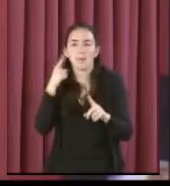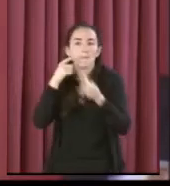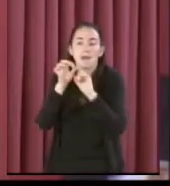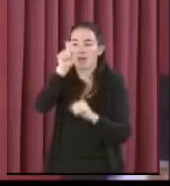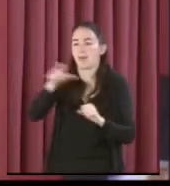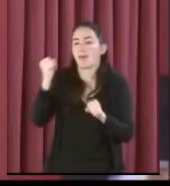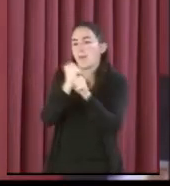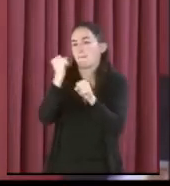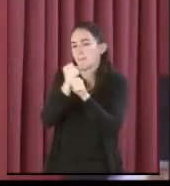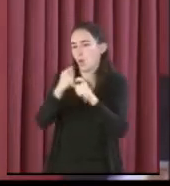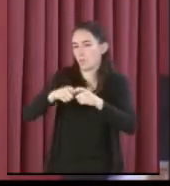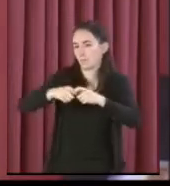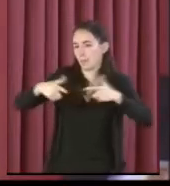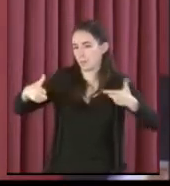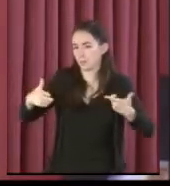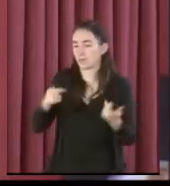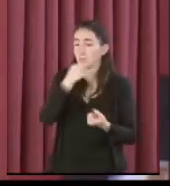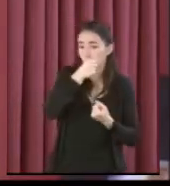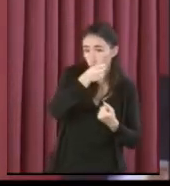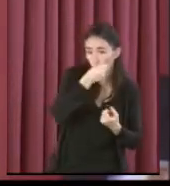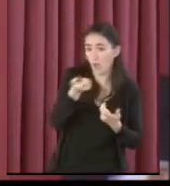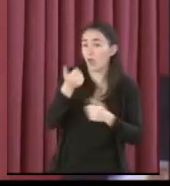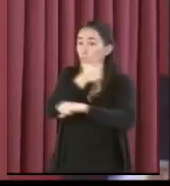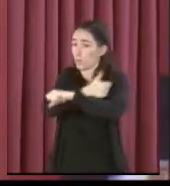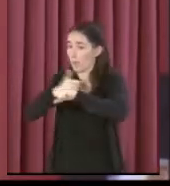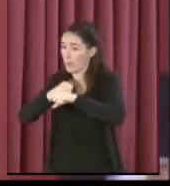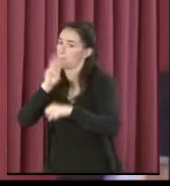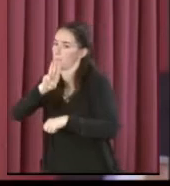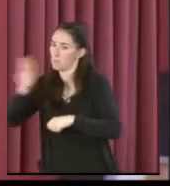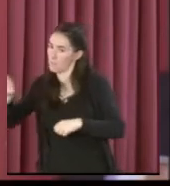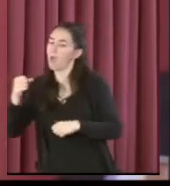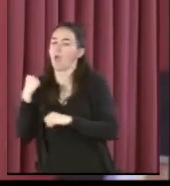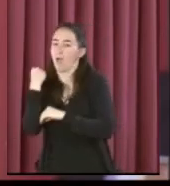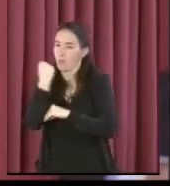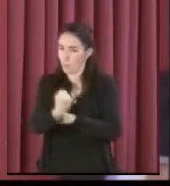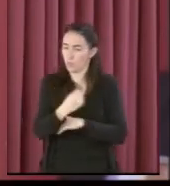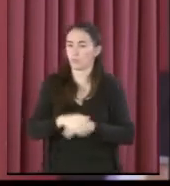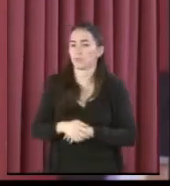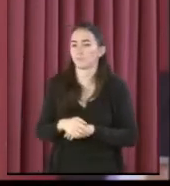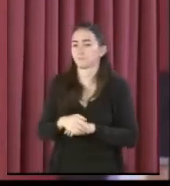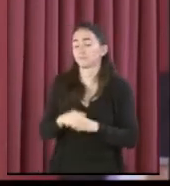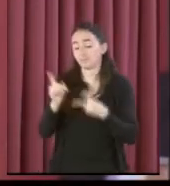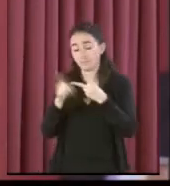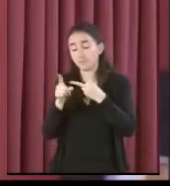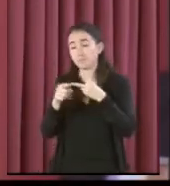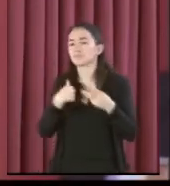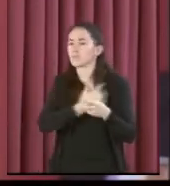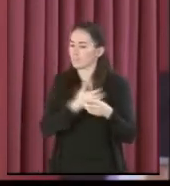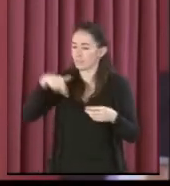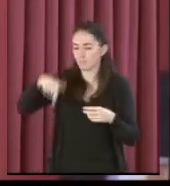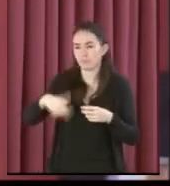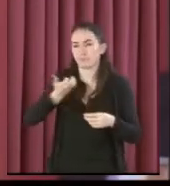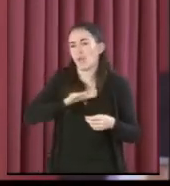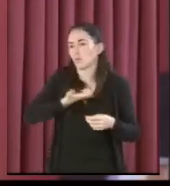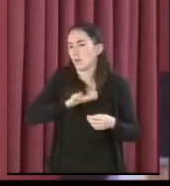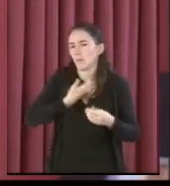Popular, Partido Socialista y Ciudadanos. El segundo, simplificar la administración. Estamos trabajando para favorecer la agilidad